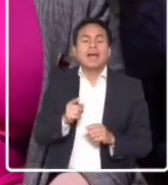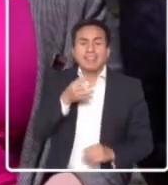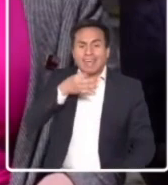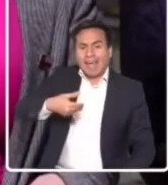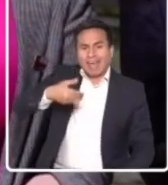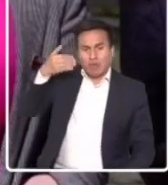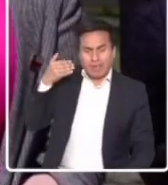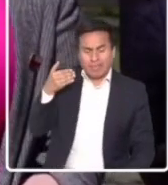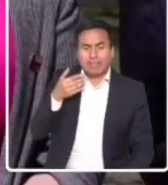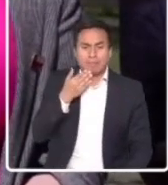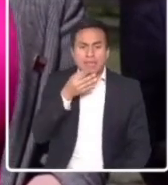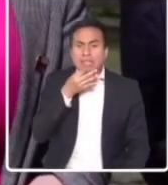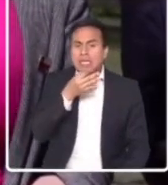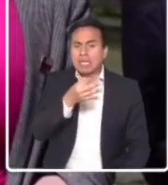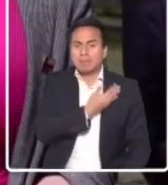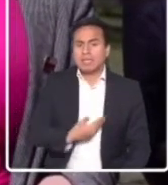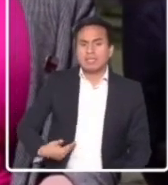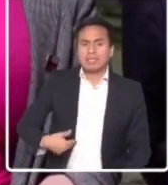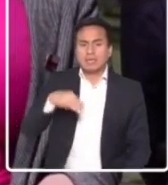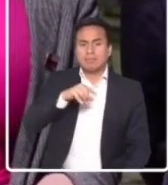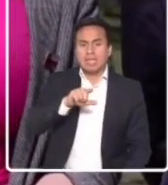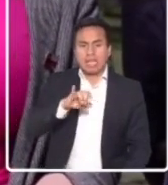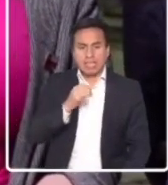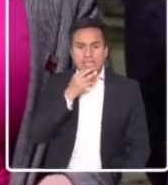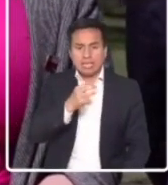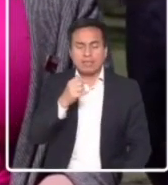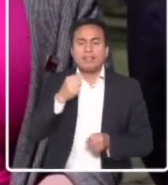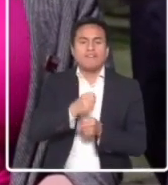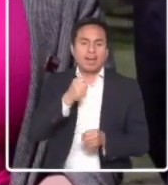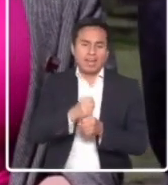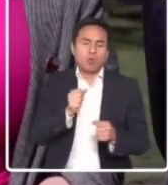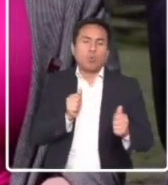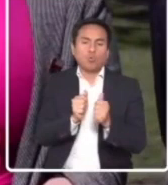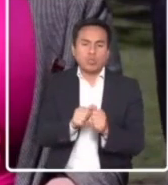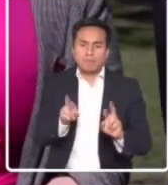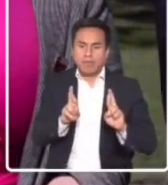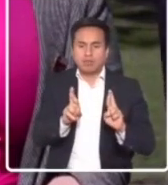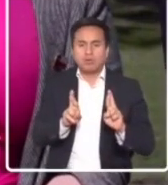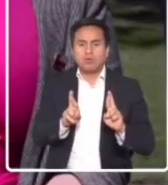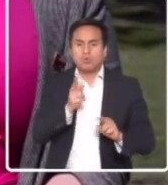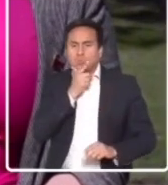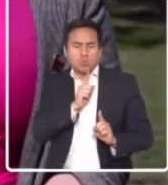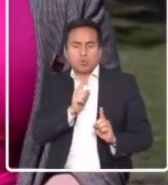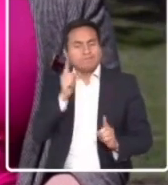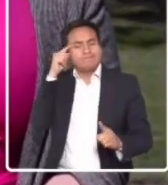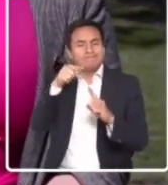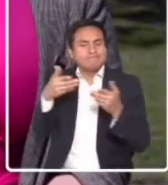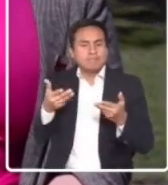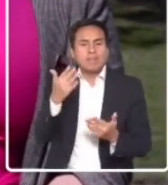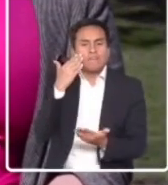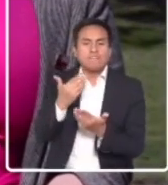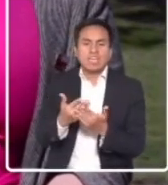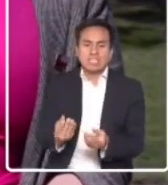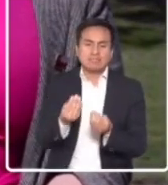anteriormente, y se lo dije también al presidente Milei, trabajaremos, espero, juntos, sin vacilar, en pos del